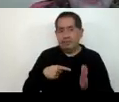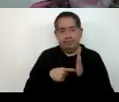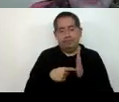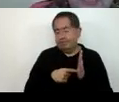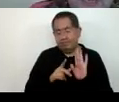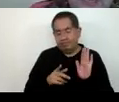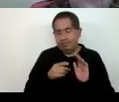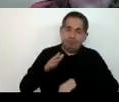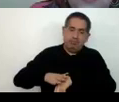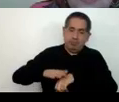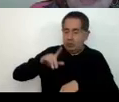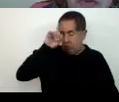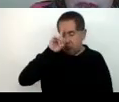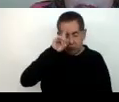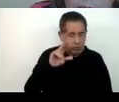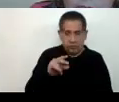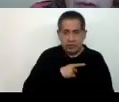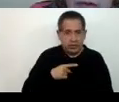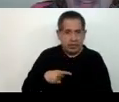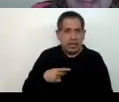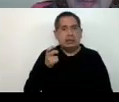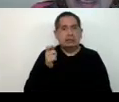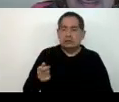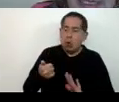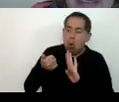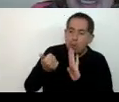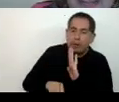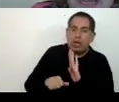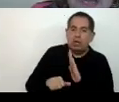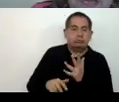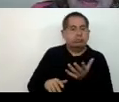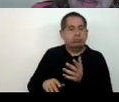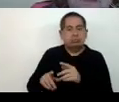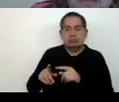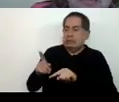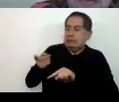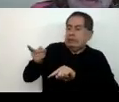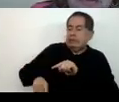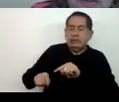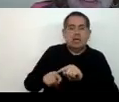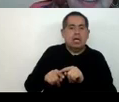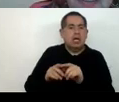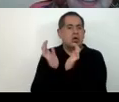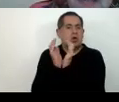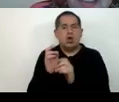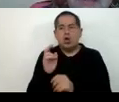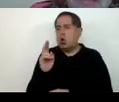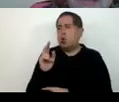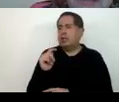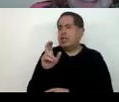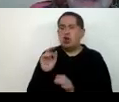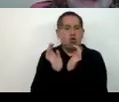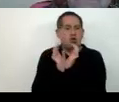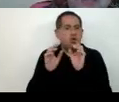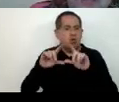Es un procedimiento quirúrgico en el que se hace la extracción del útero y generalmente